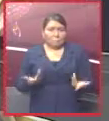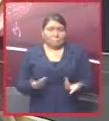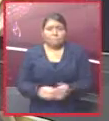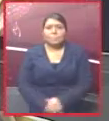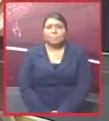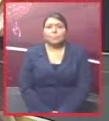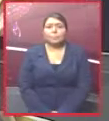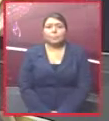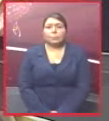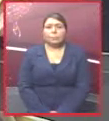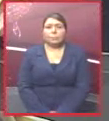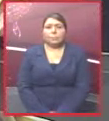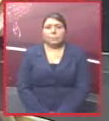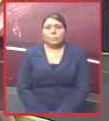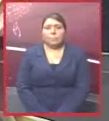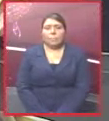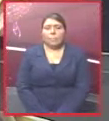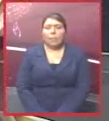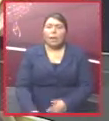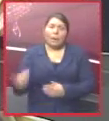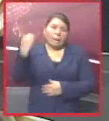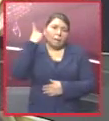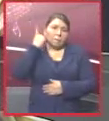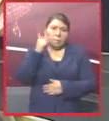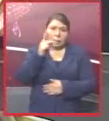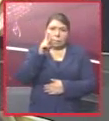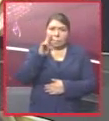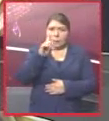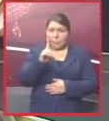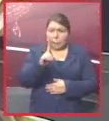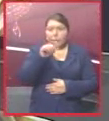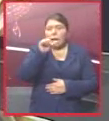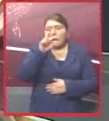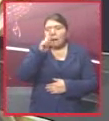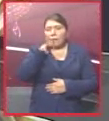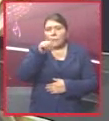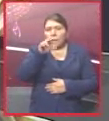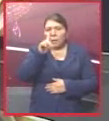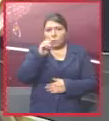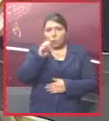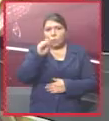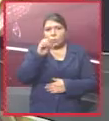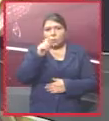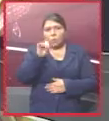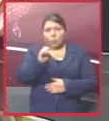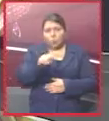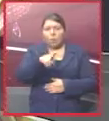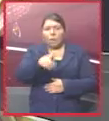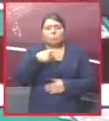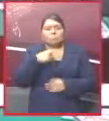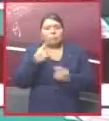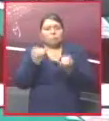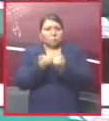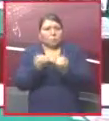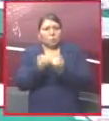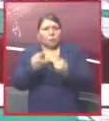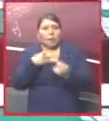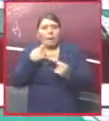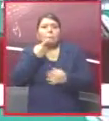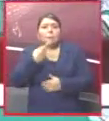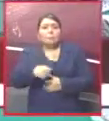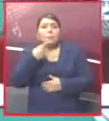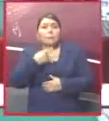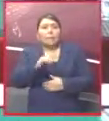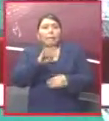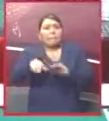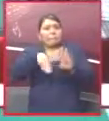En su intervención, el diputado del PRD, Armando Soto Espino, habló sobre las demandas en contra de la CFE y los